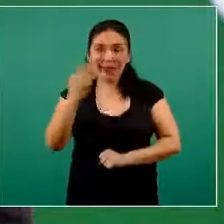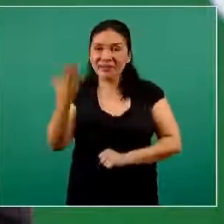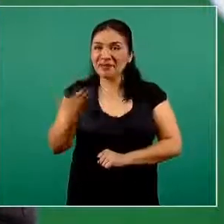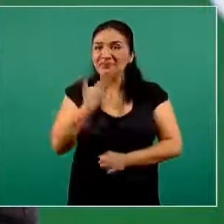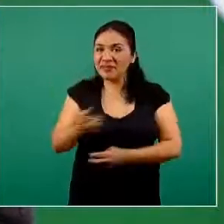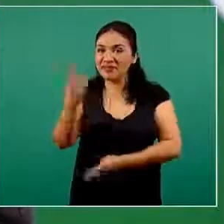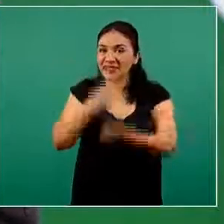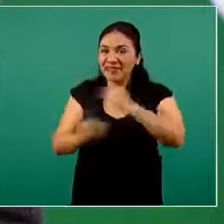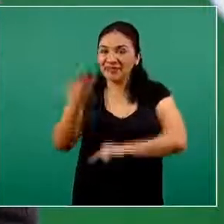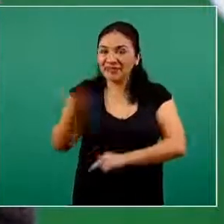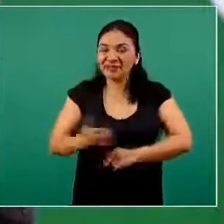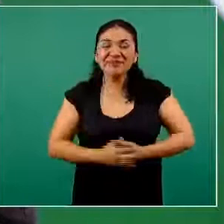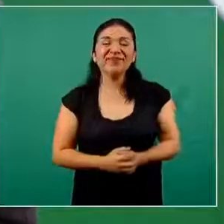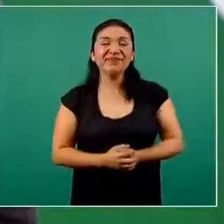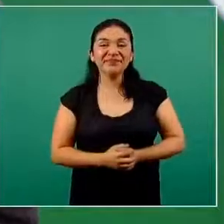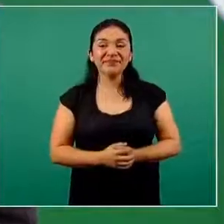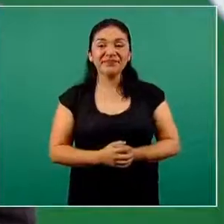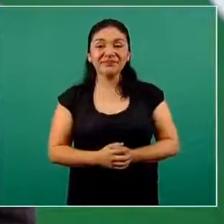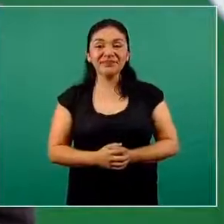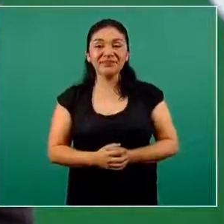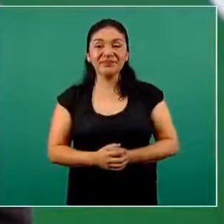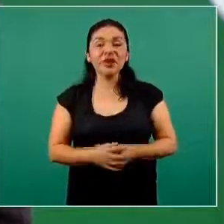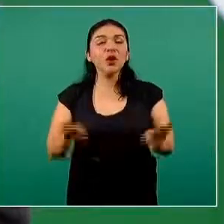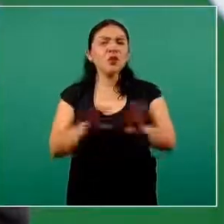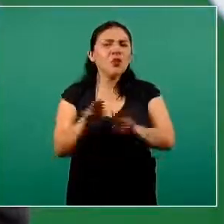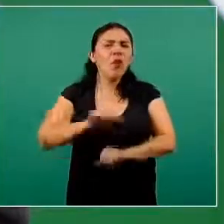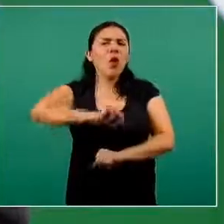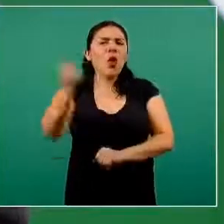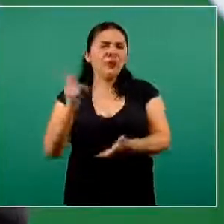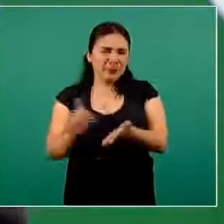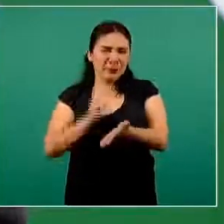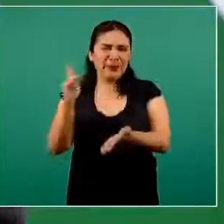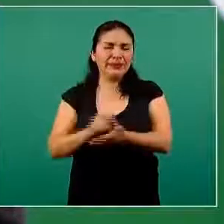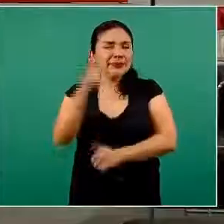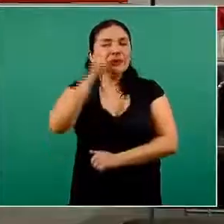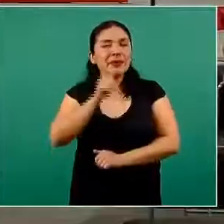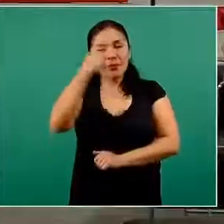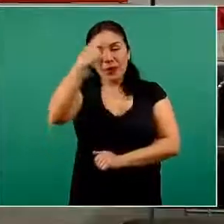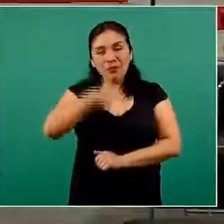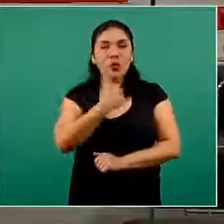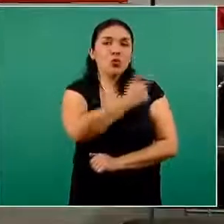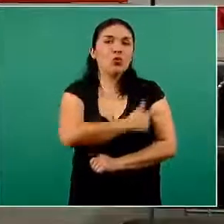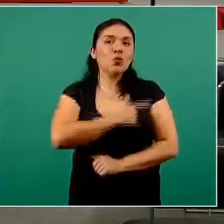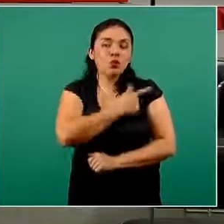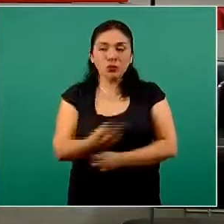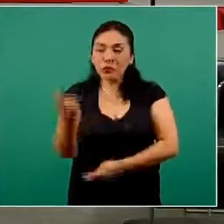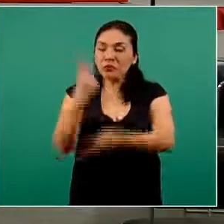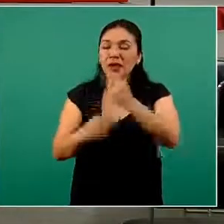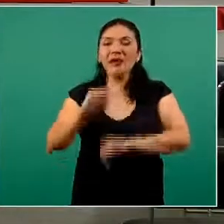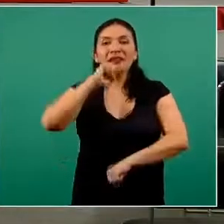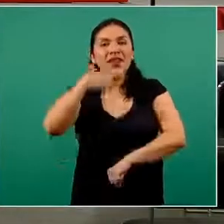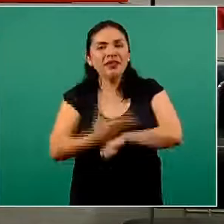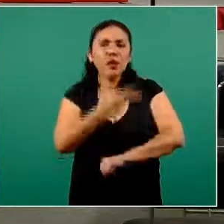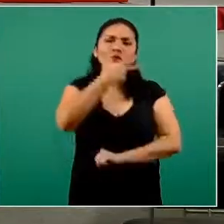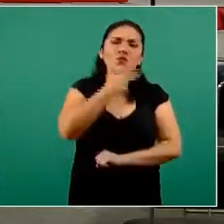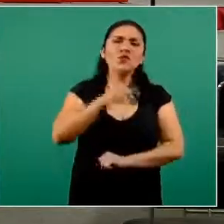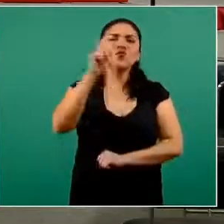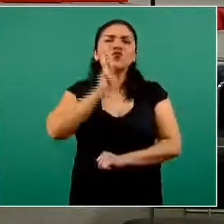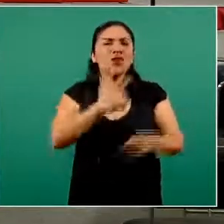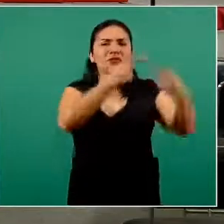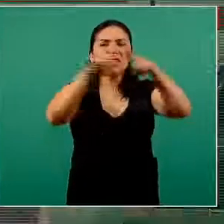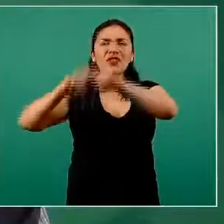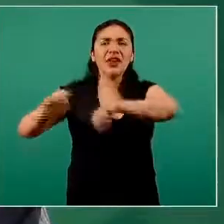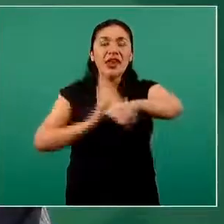Bienvenido, estimado Juan Carlos. Como en otras ocasiones, es siempre un placer recibir a los secretarios y secretarias de salud de las